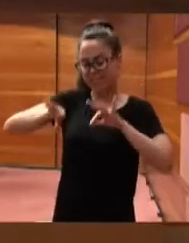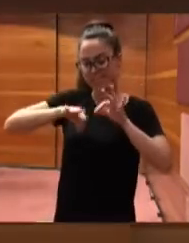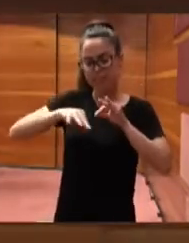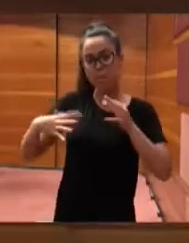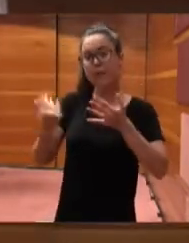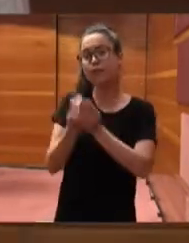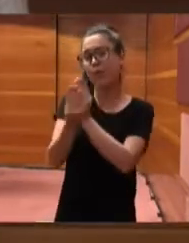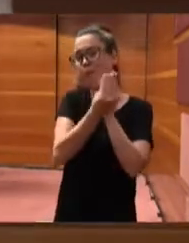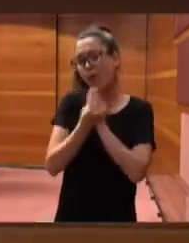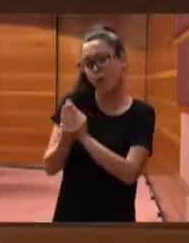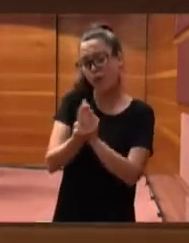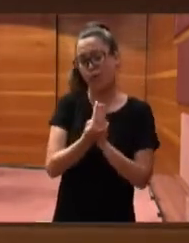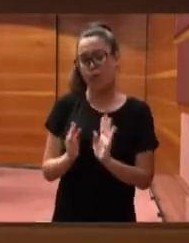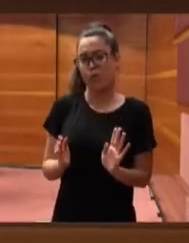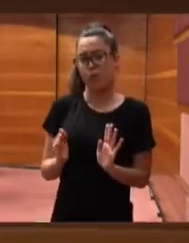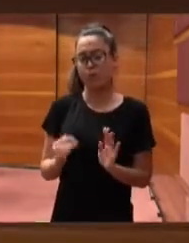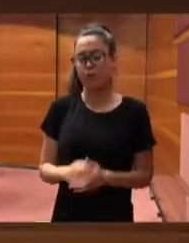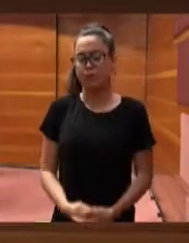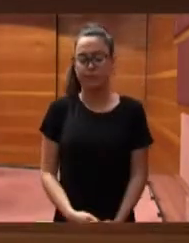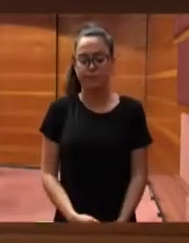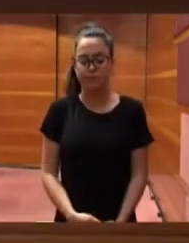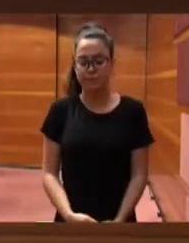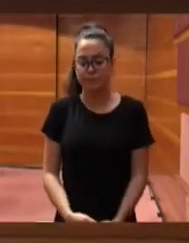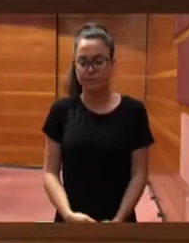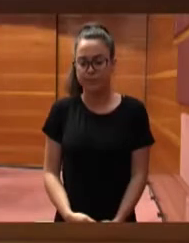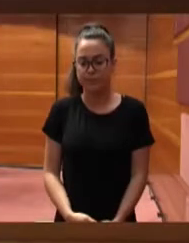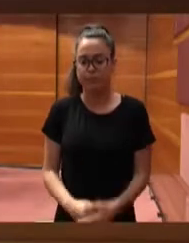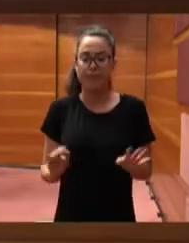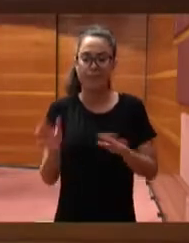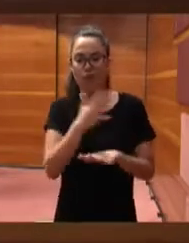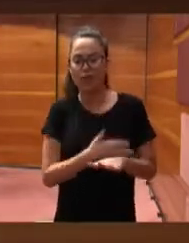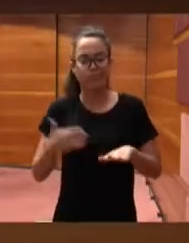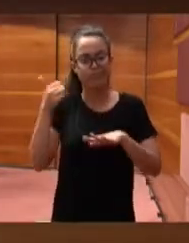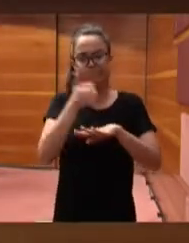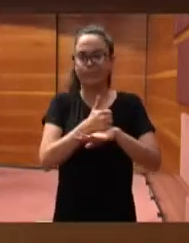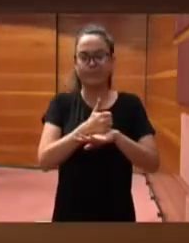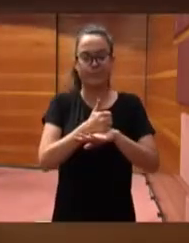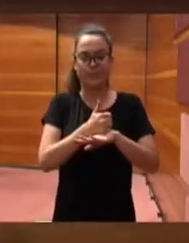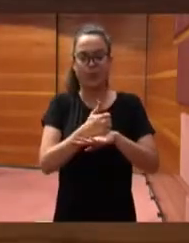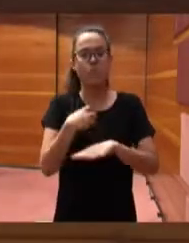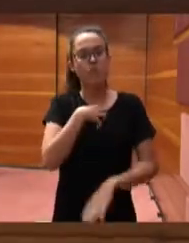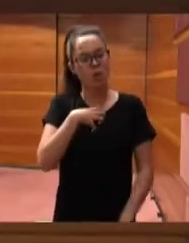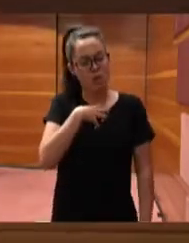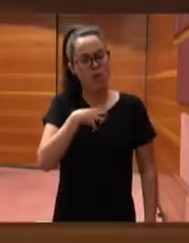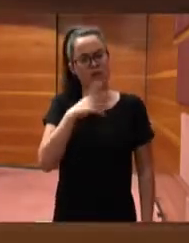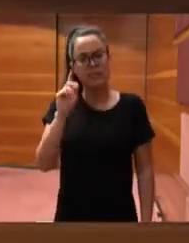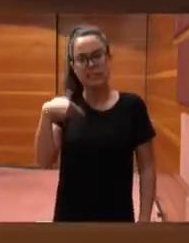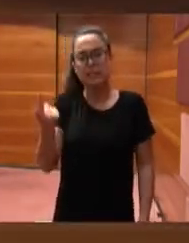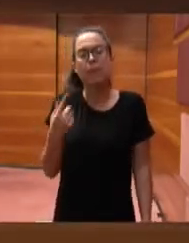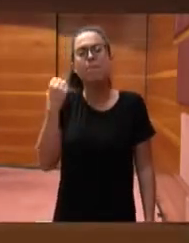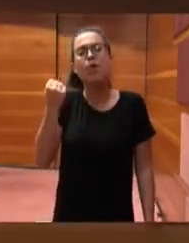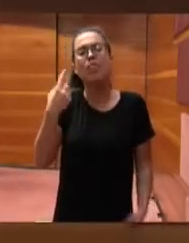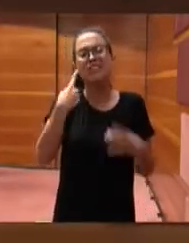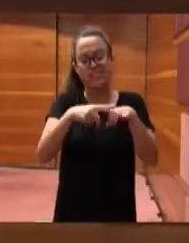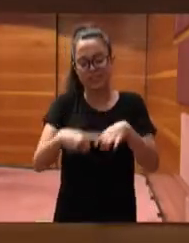conjunta. Bien, pues este es un estado superior, en el que además puede haber incluso diferentes niveles de devolución de poder.